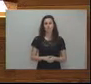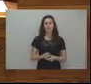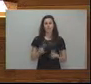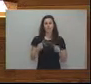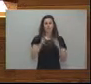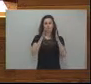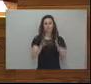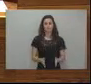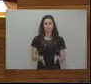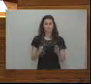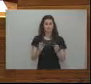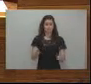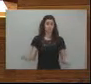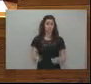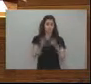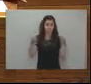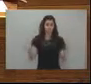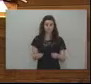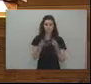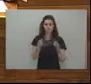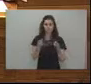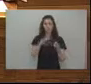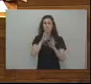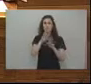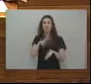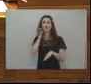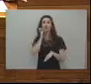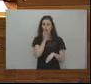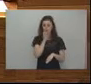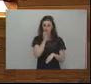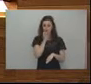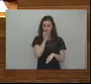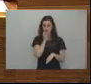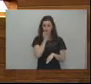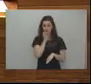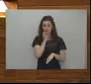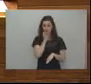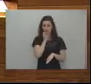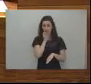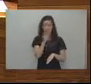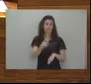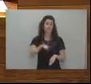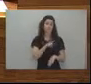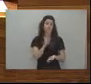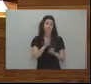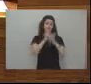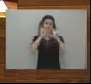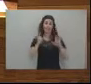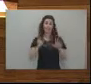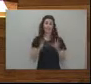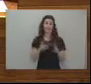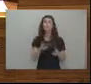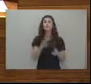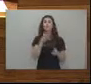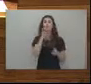Usted se declaró en campaña que era una forofa de Mariano Rajoy. Eso para nosotros nos dice mucho. Nada más